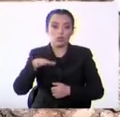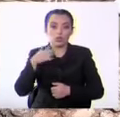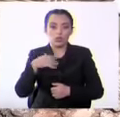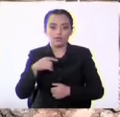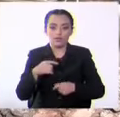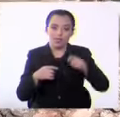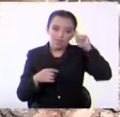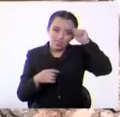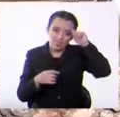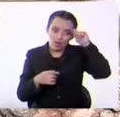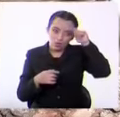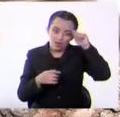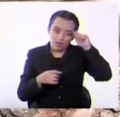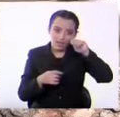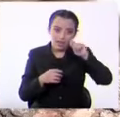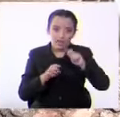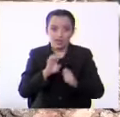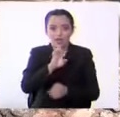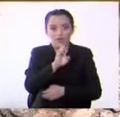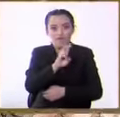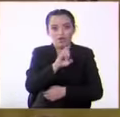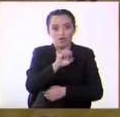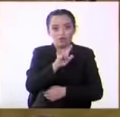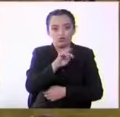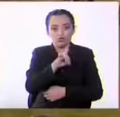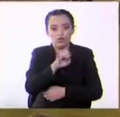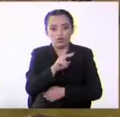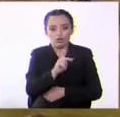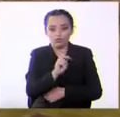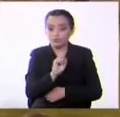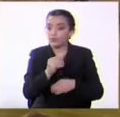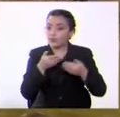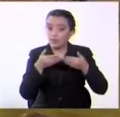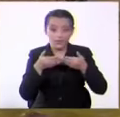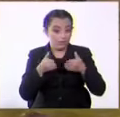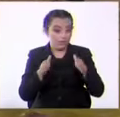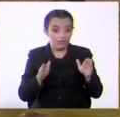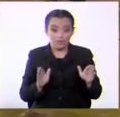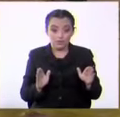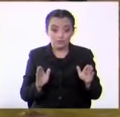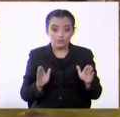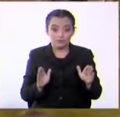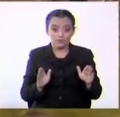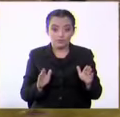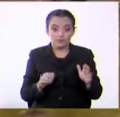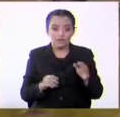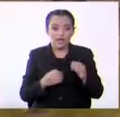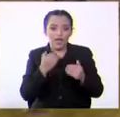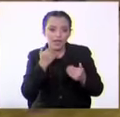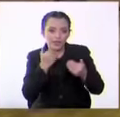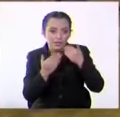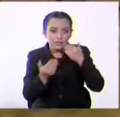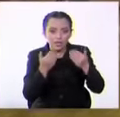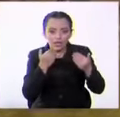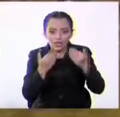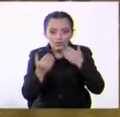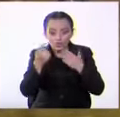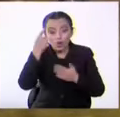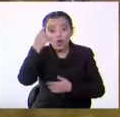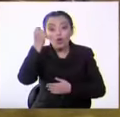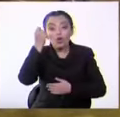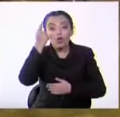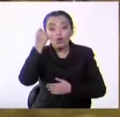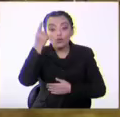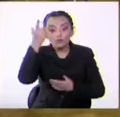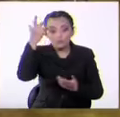selección natural es un mecanismo evolutivo. La teoría de la evolución se refiere a la explicación coherente de cómo